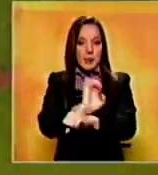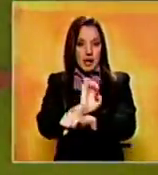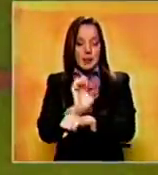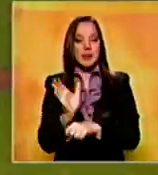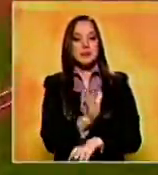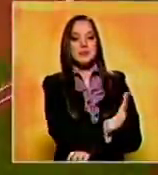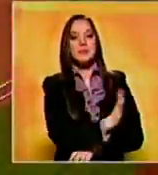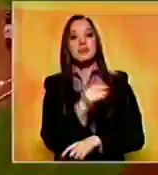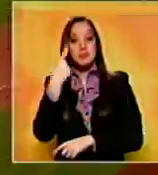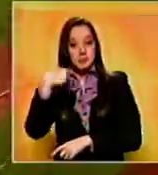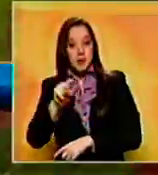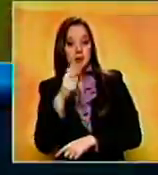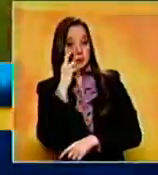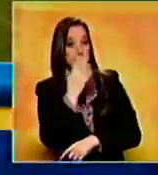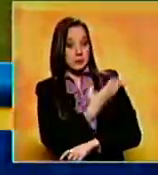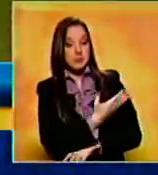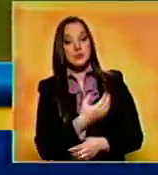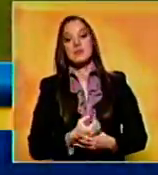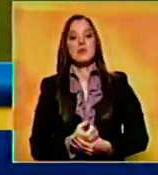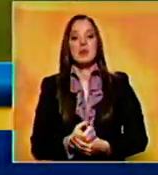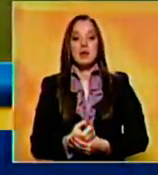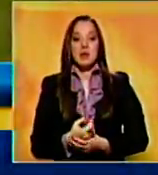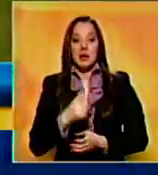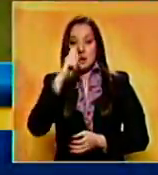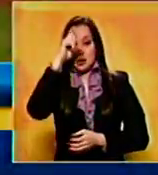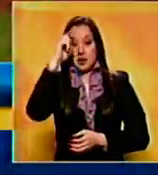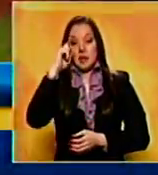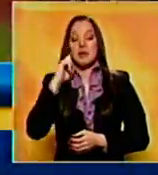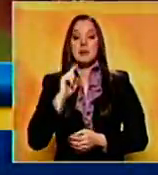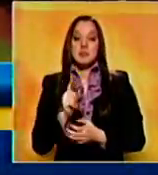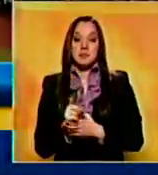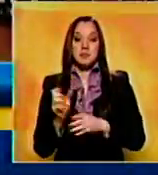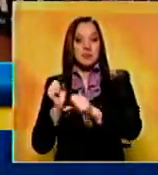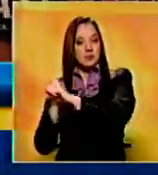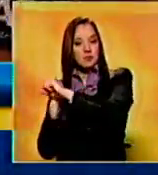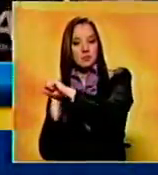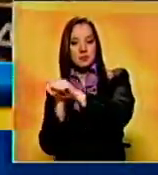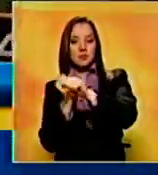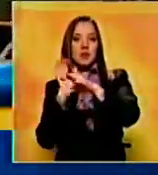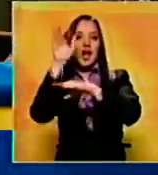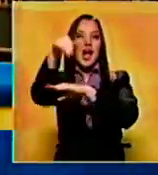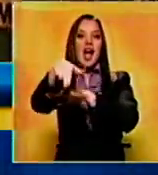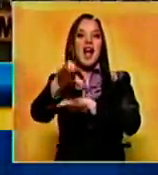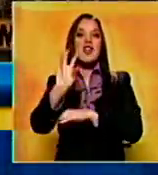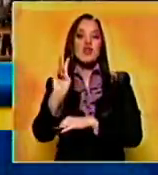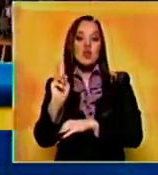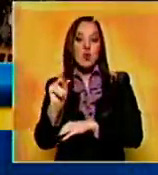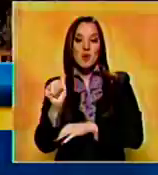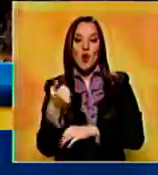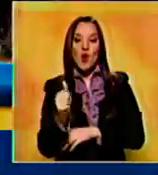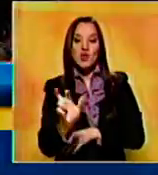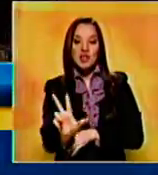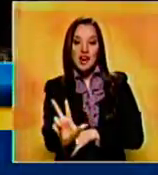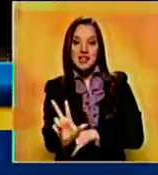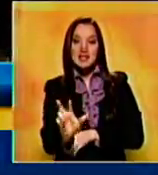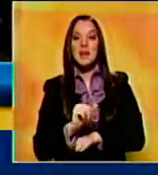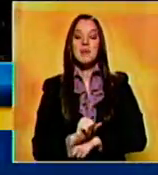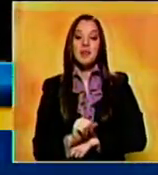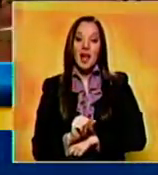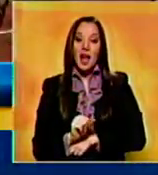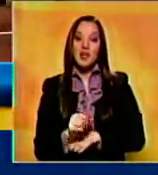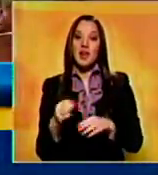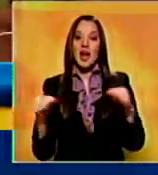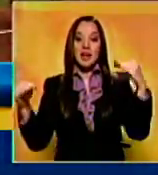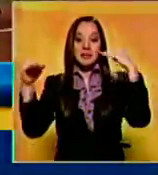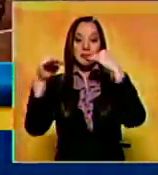Nos vamos ahora al Miller Park, sexto inning. Este es Pablo Sandoval, conectando su jonrón 13 de la campaña por la derecha. Un batazo que empataba el juego a